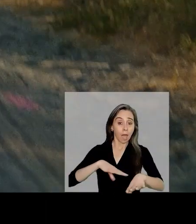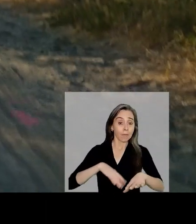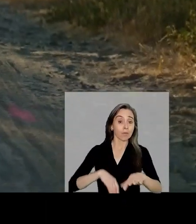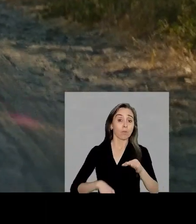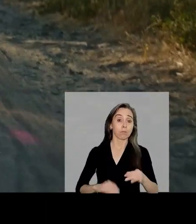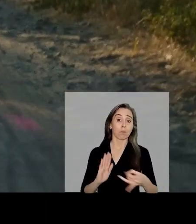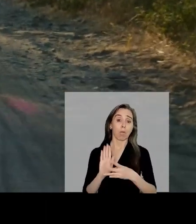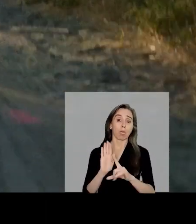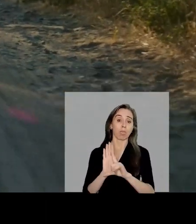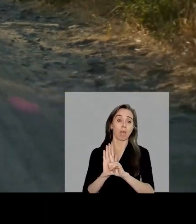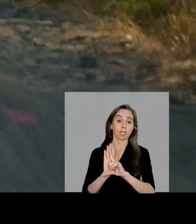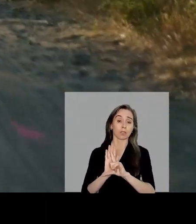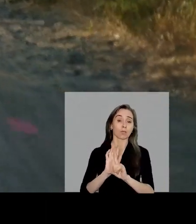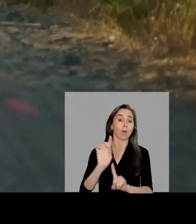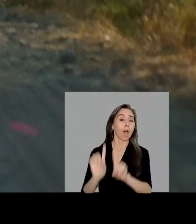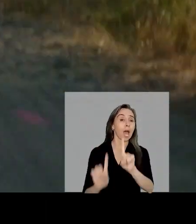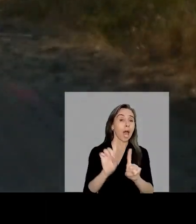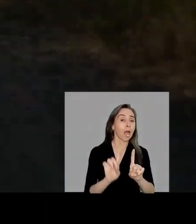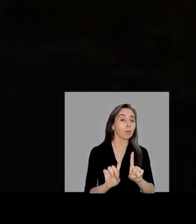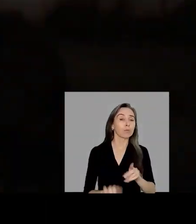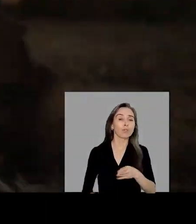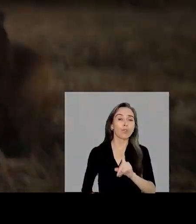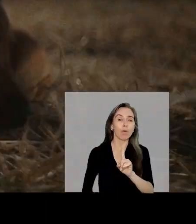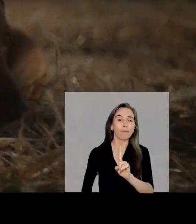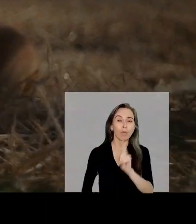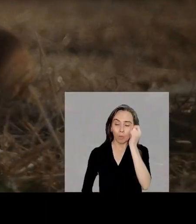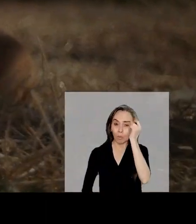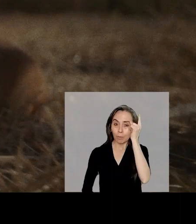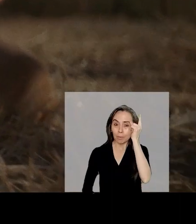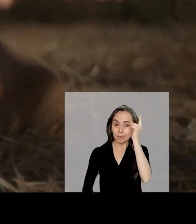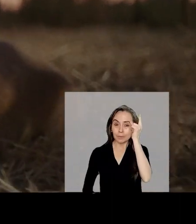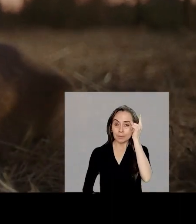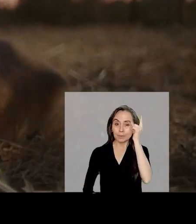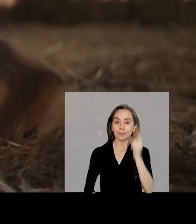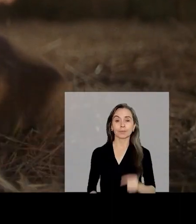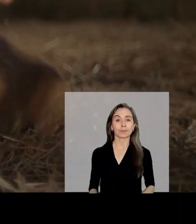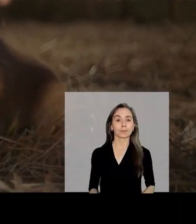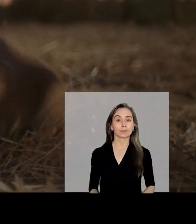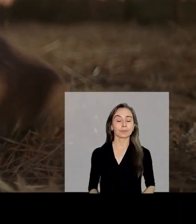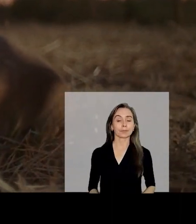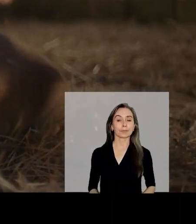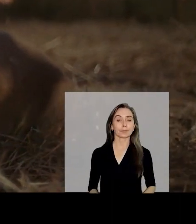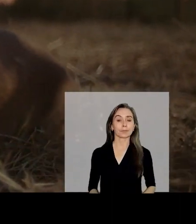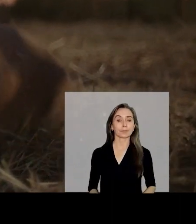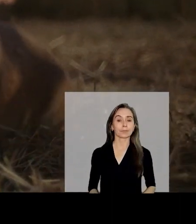Abandonar es un delito al que algunos aún no le toman el peso.